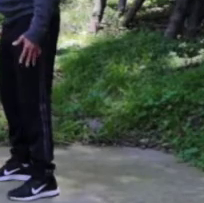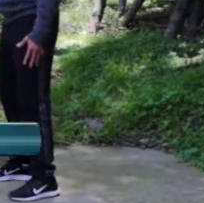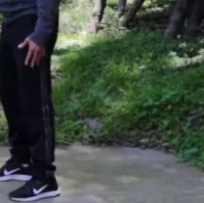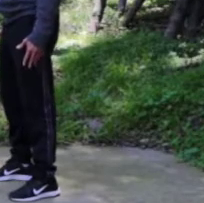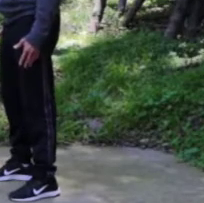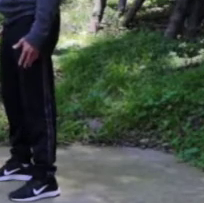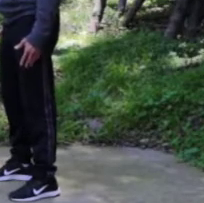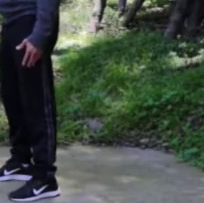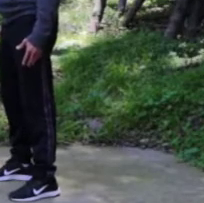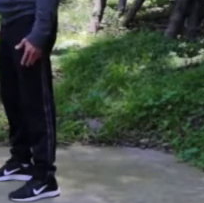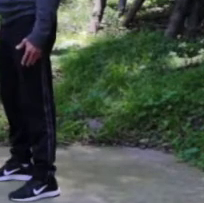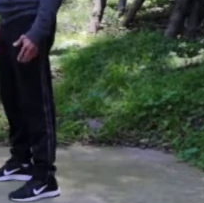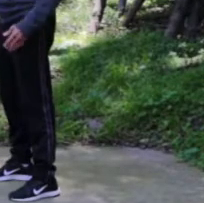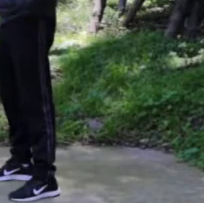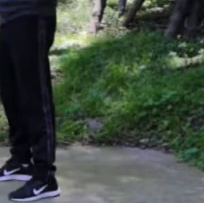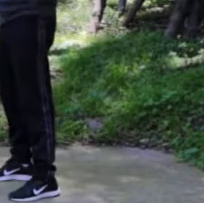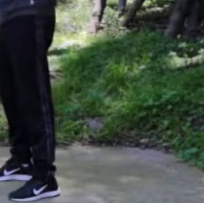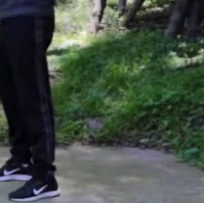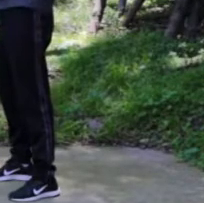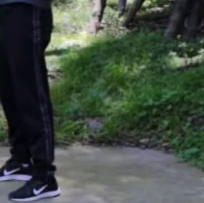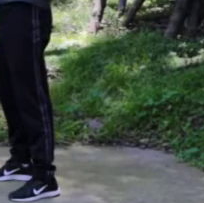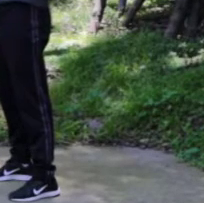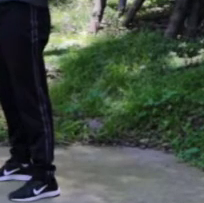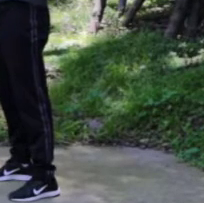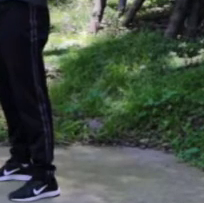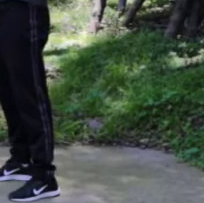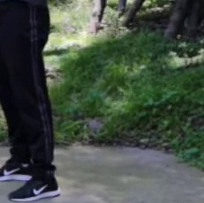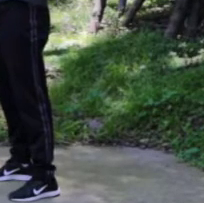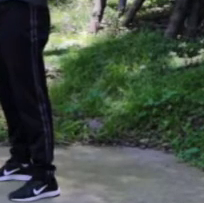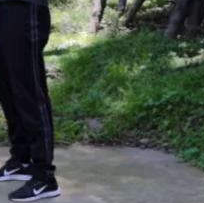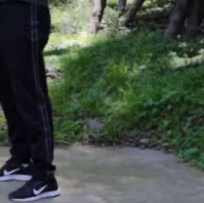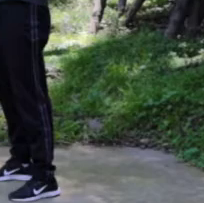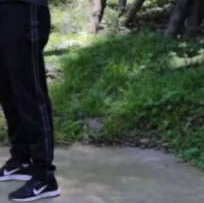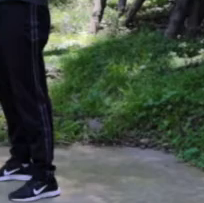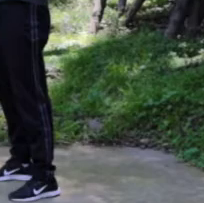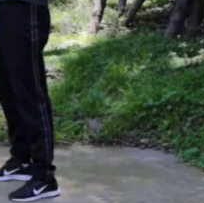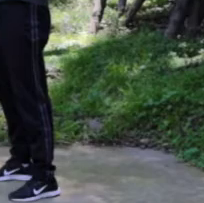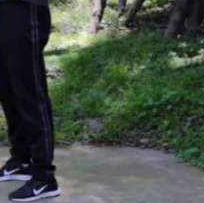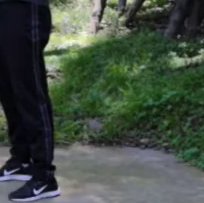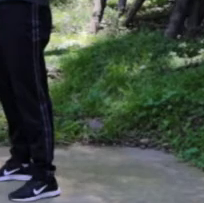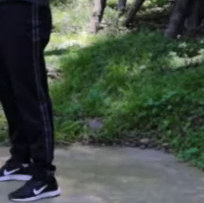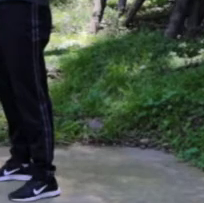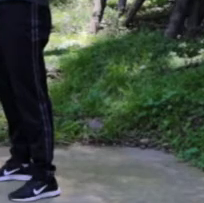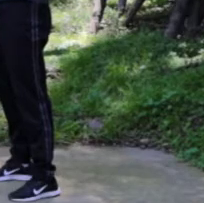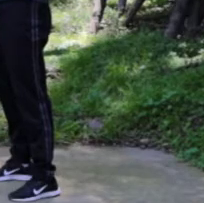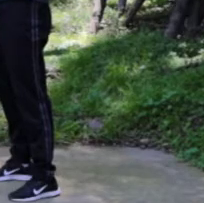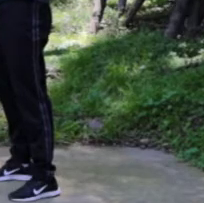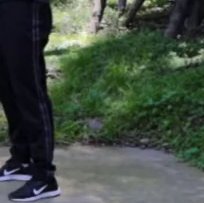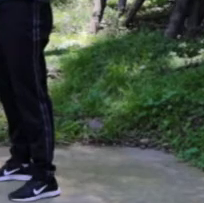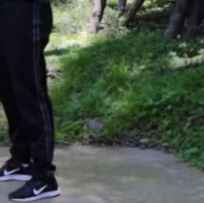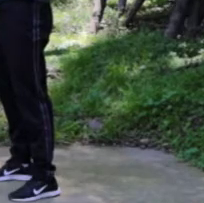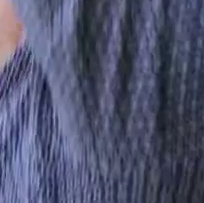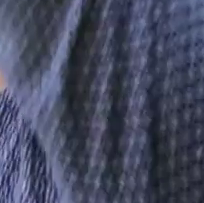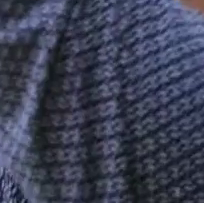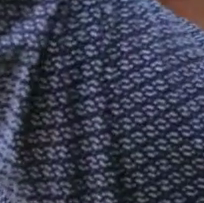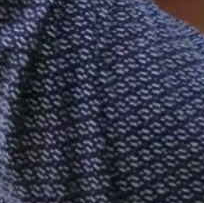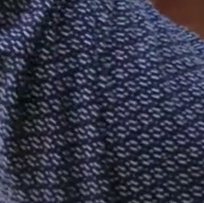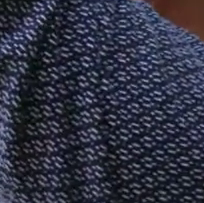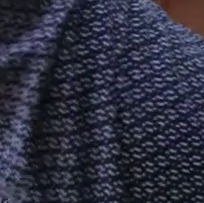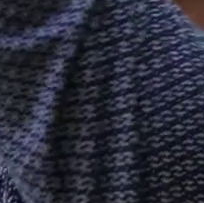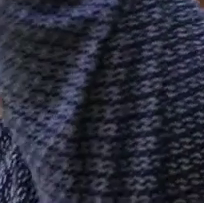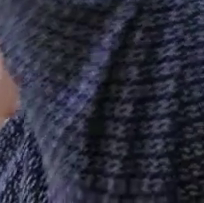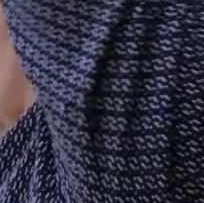parar derechos. ¿Sí? Vamos a elevar los brazos, vamos a llevar las manos atrás de la nuca y vamos a hacer una extensión,